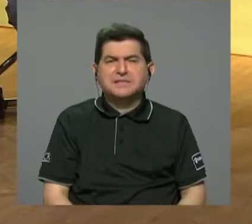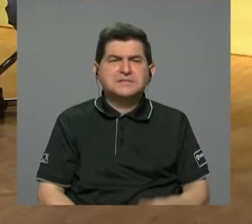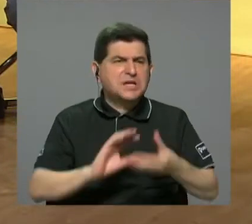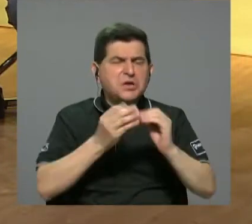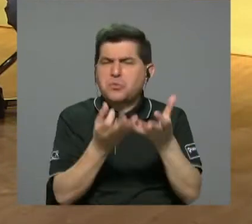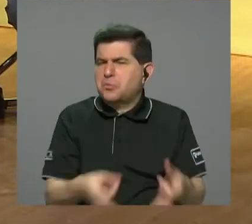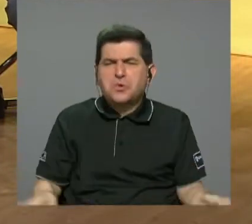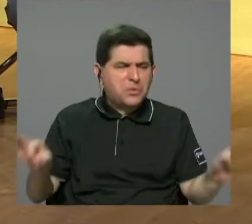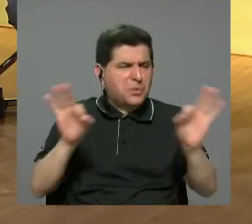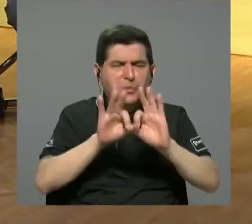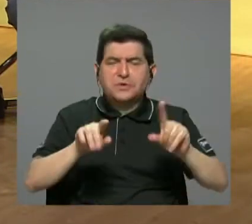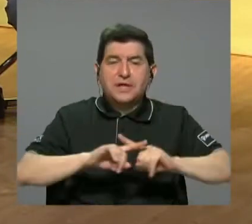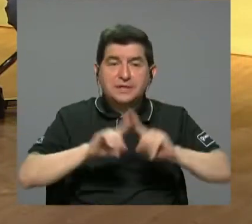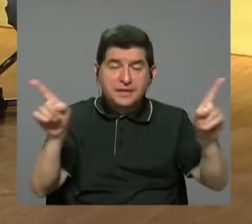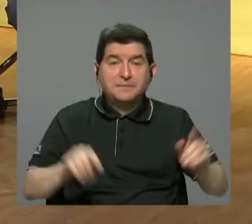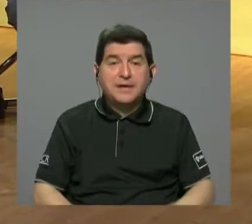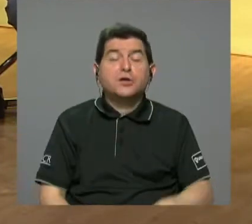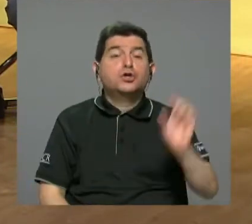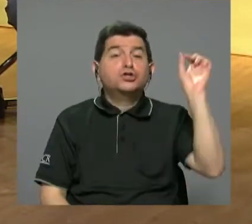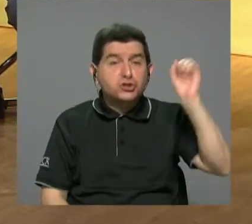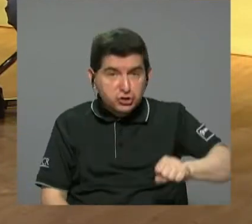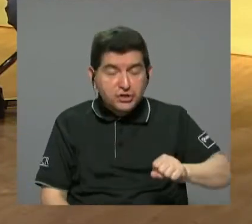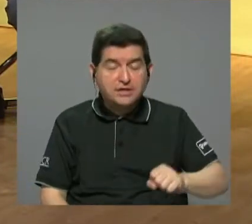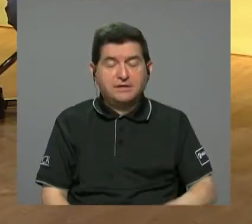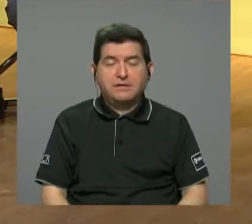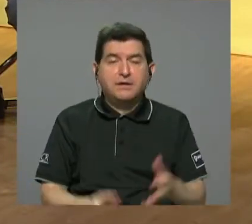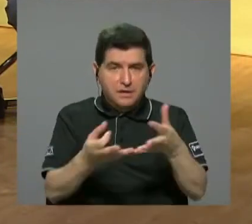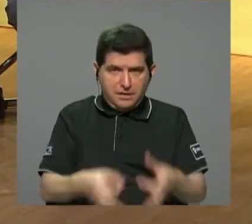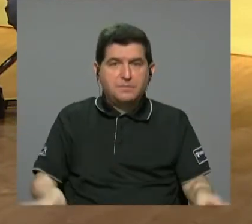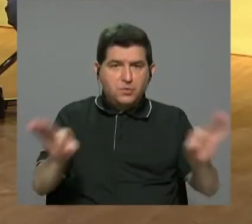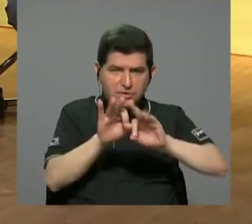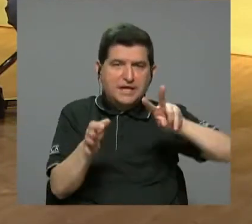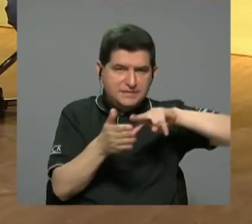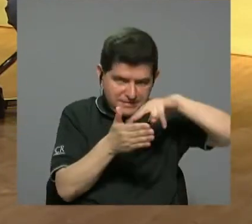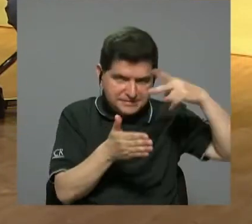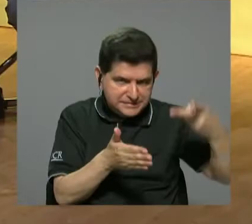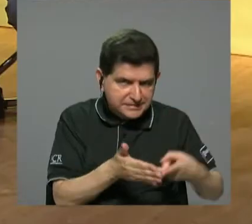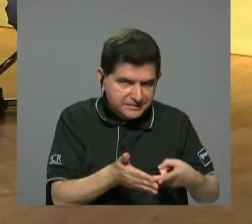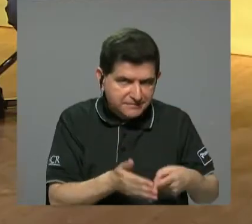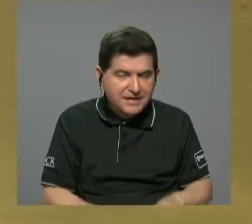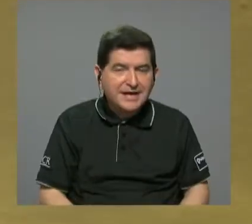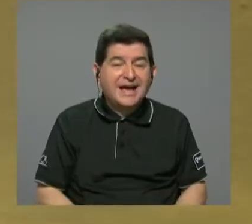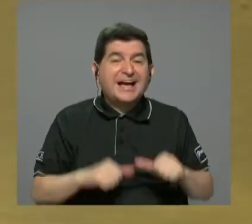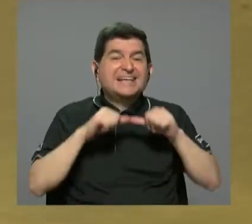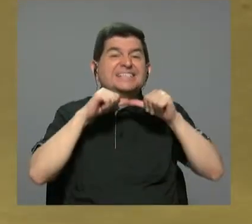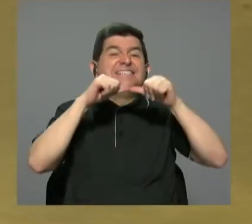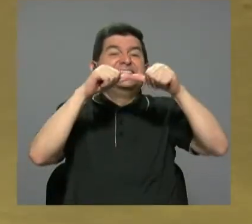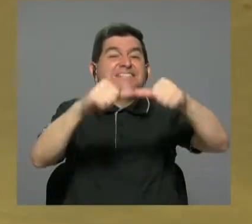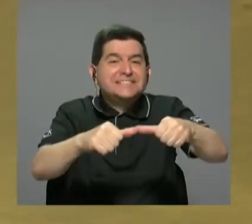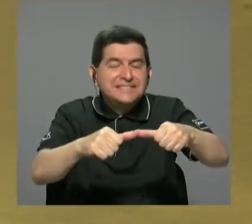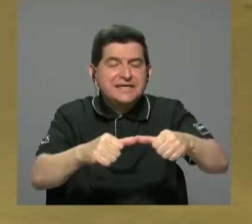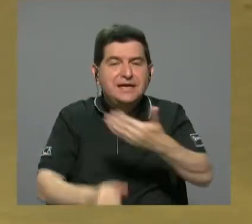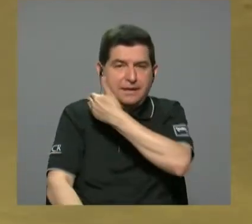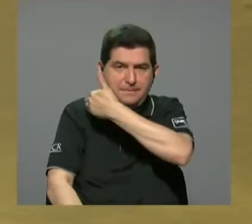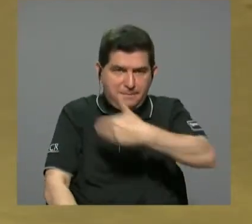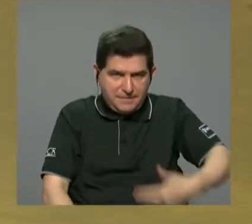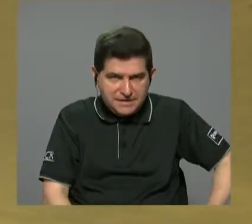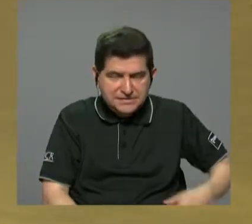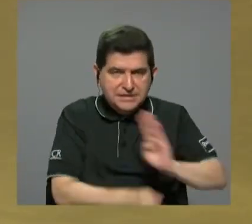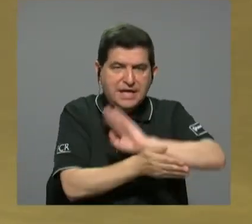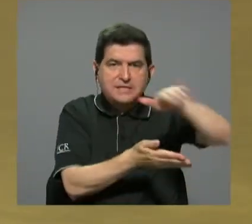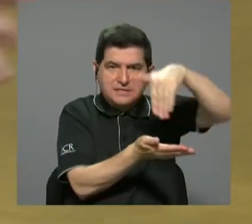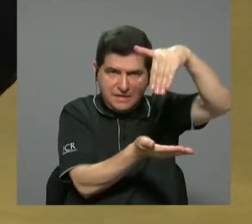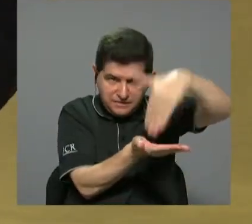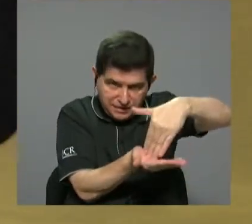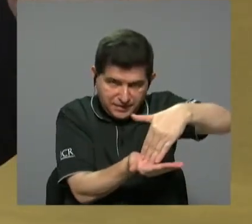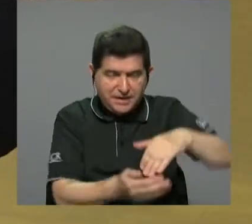intrascendente, pero es muy importante por lo que quiere decir es que el siguiente presidente del Banco